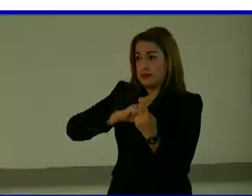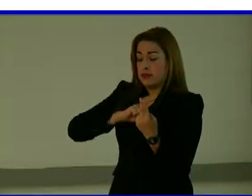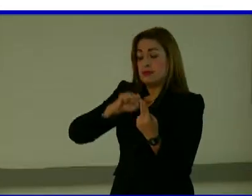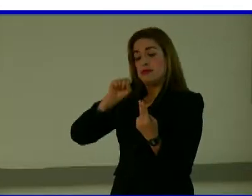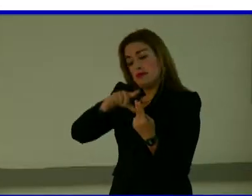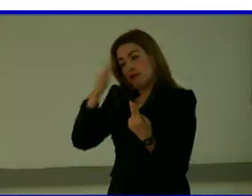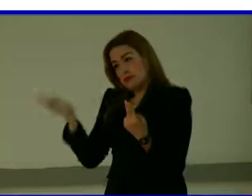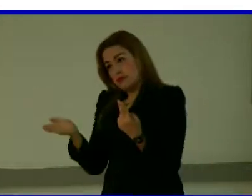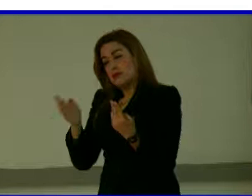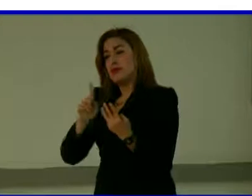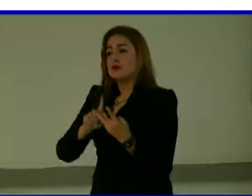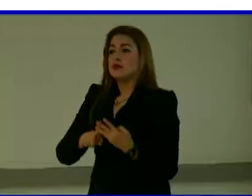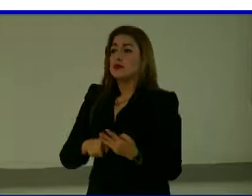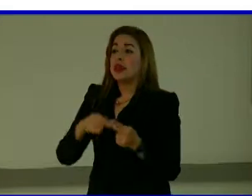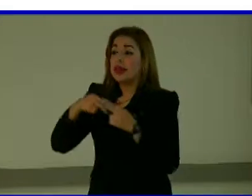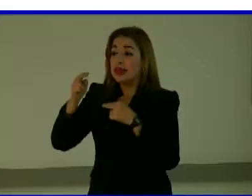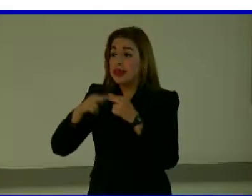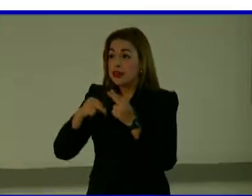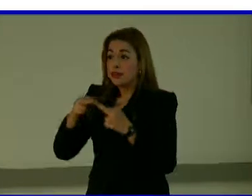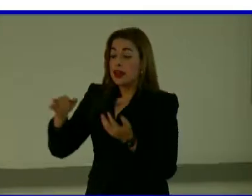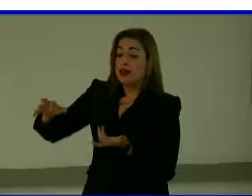nivel del entorno.